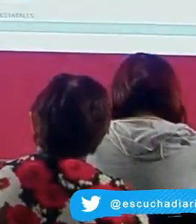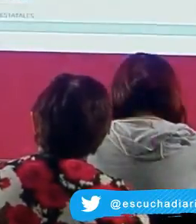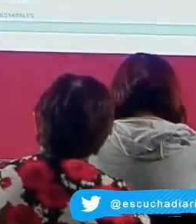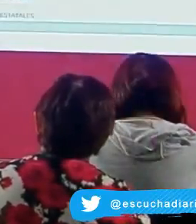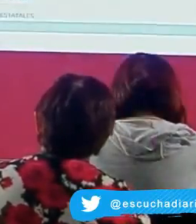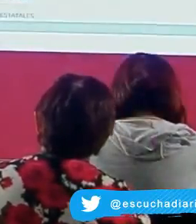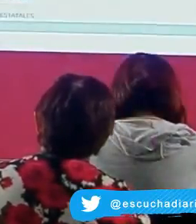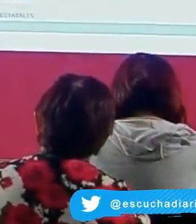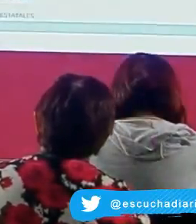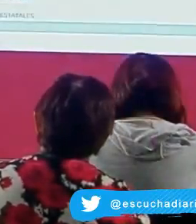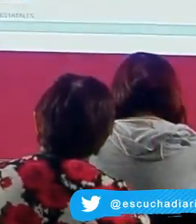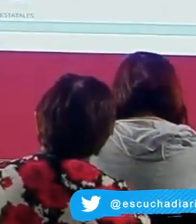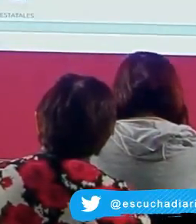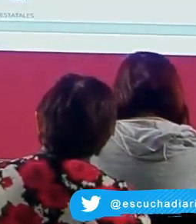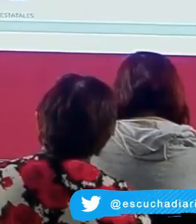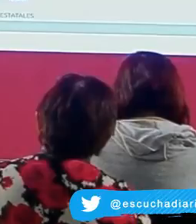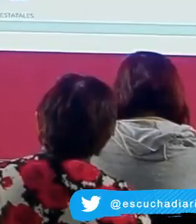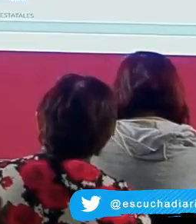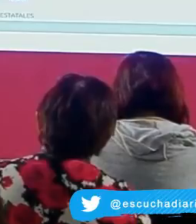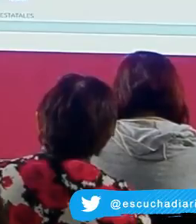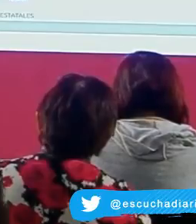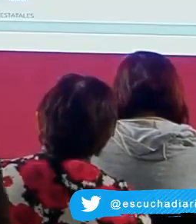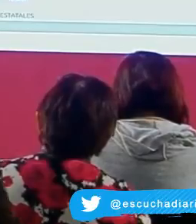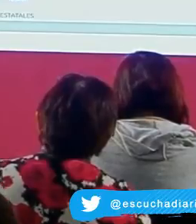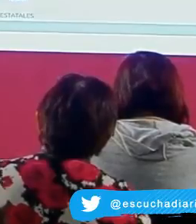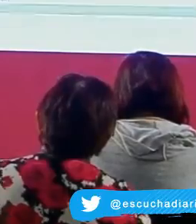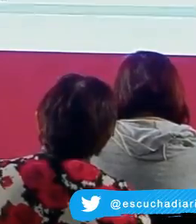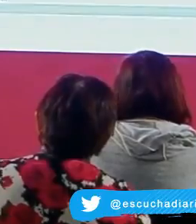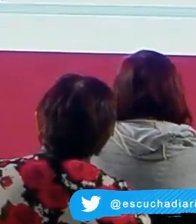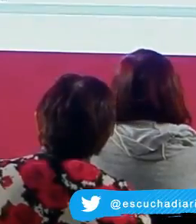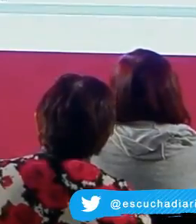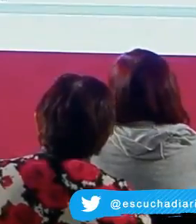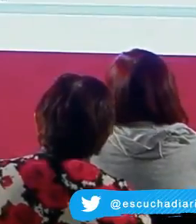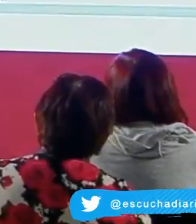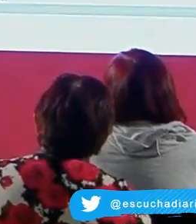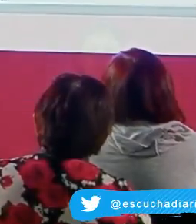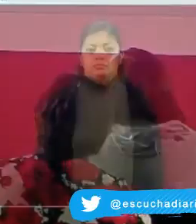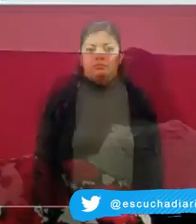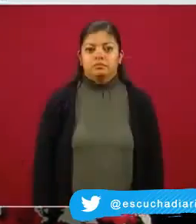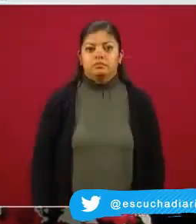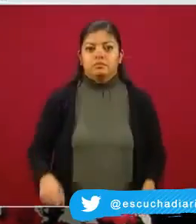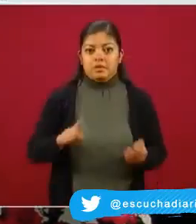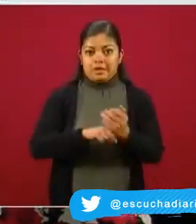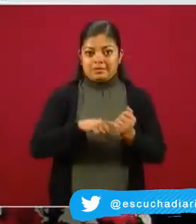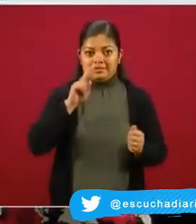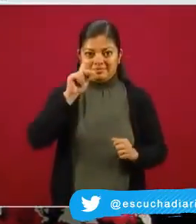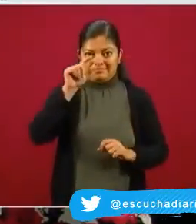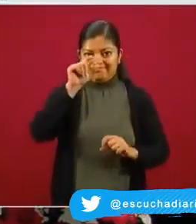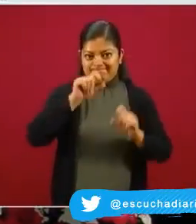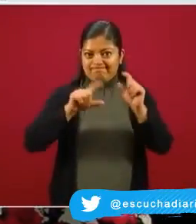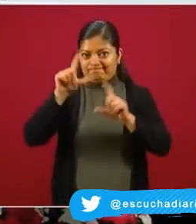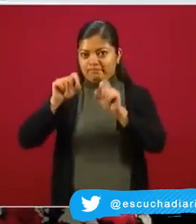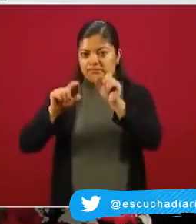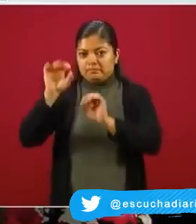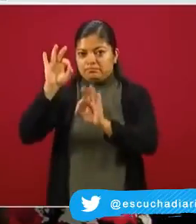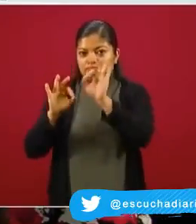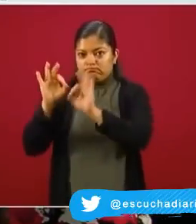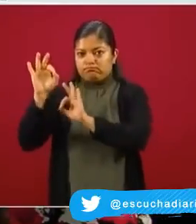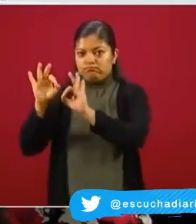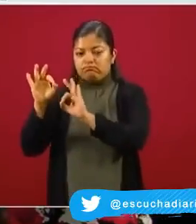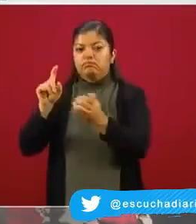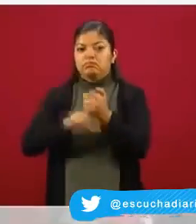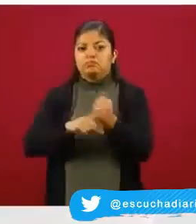37% de la suma de esos dos números. La siguiente. En esta gráfica de barras que representa los porcentajes de